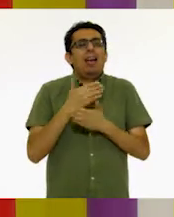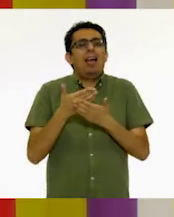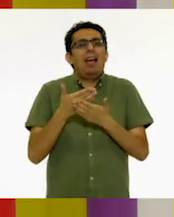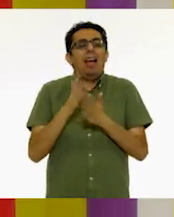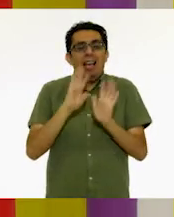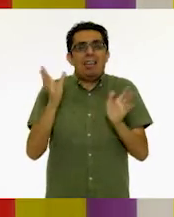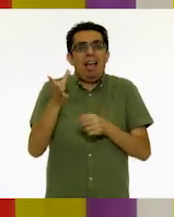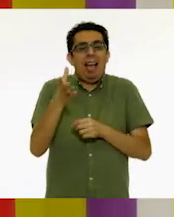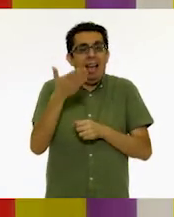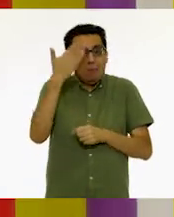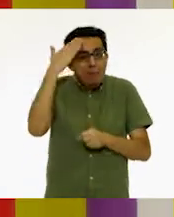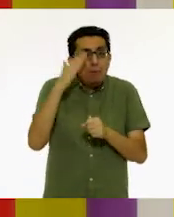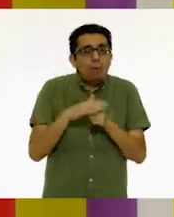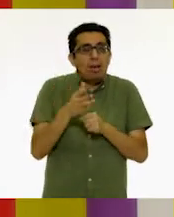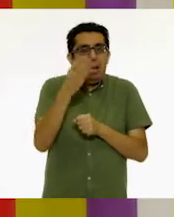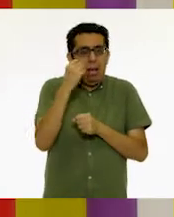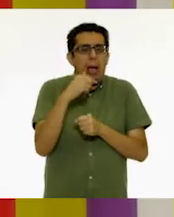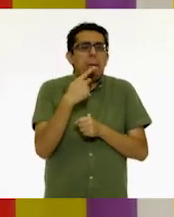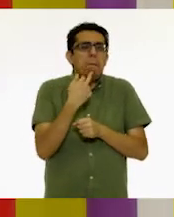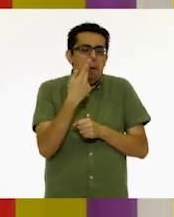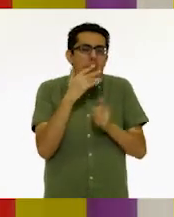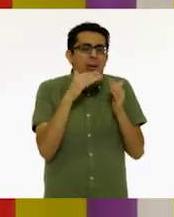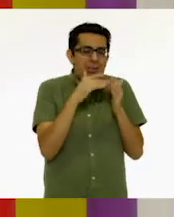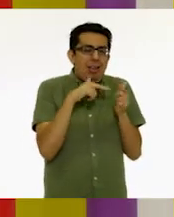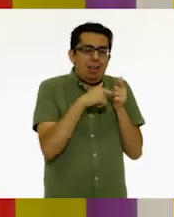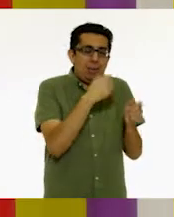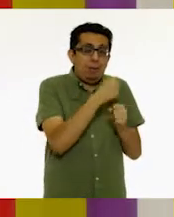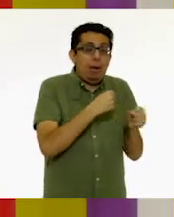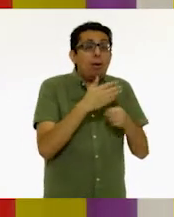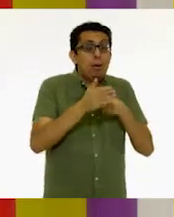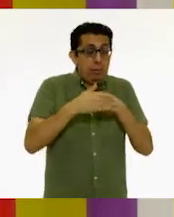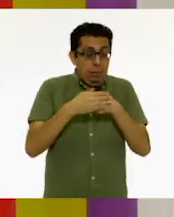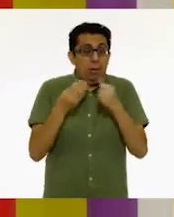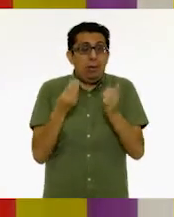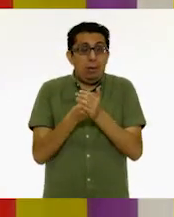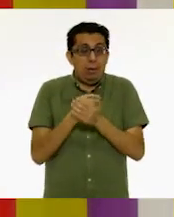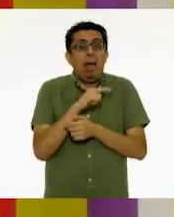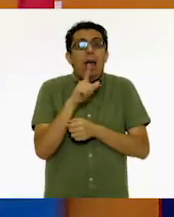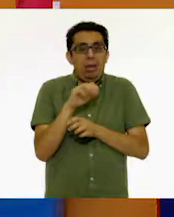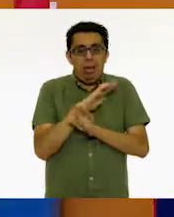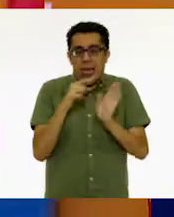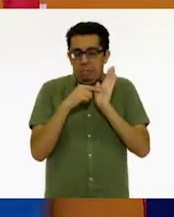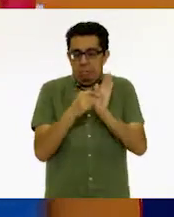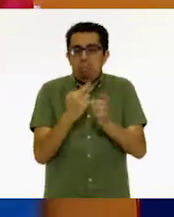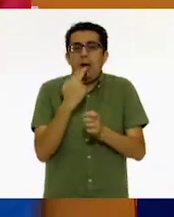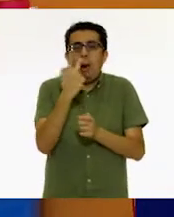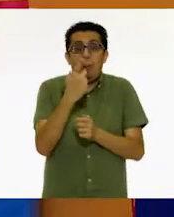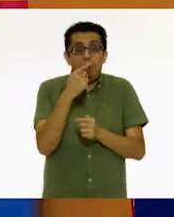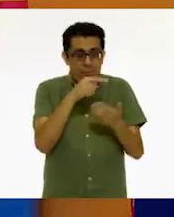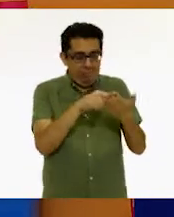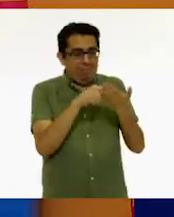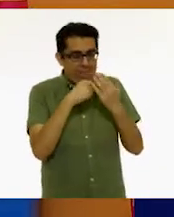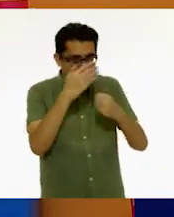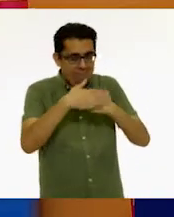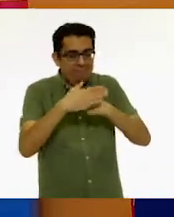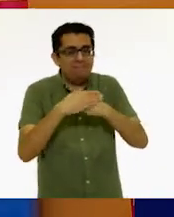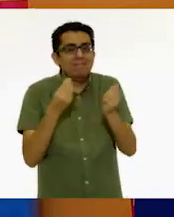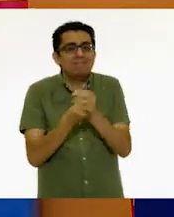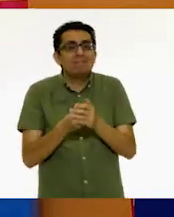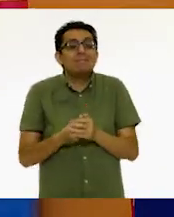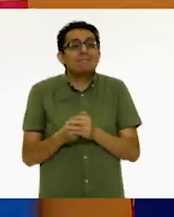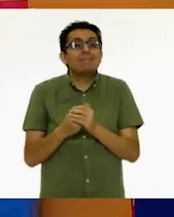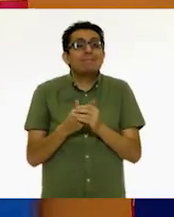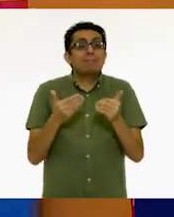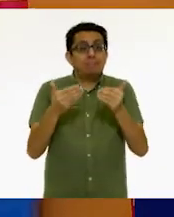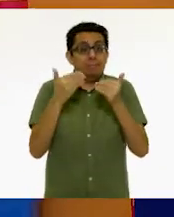Bueno, puedo seguir practicando en casa. ¿Y qué tal si la próxima clase? Entonces ya me lo sé y me sale mejor. Me lo enseñas, ¿va? Perfecto. Oye, entonces